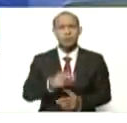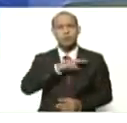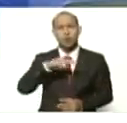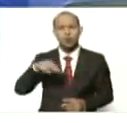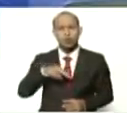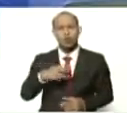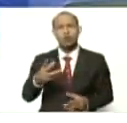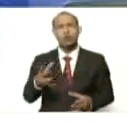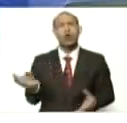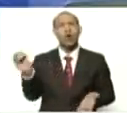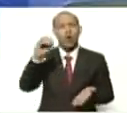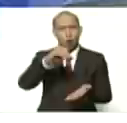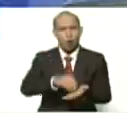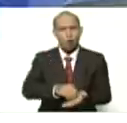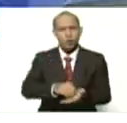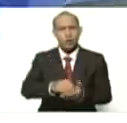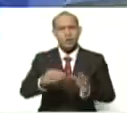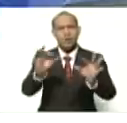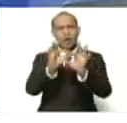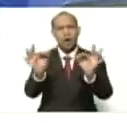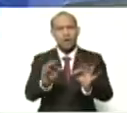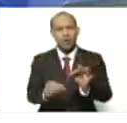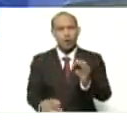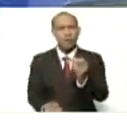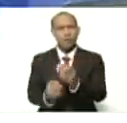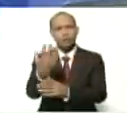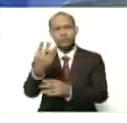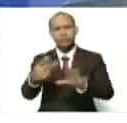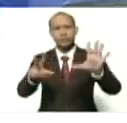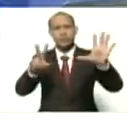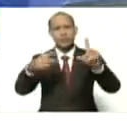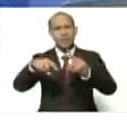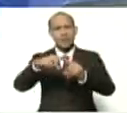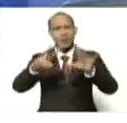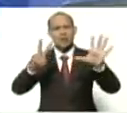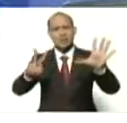con fuerza todo el método venezolano el 77